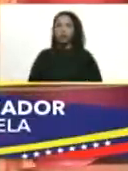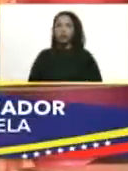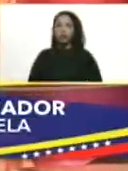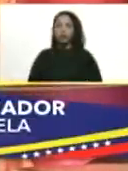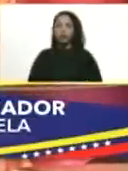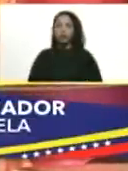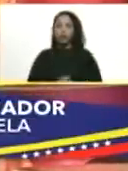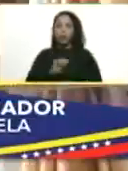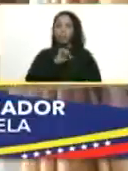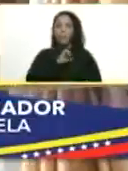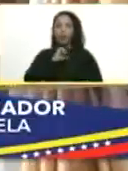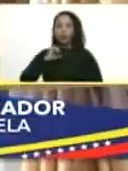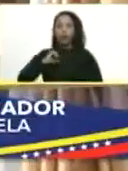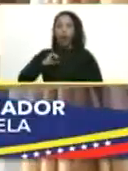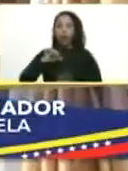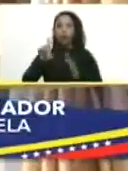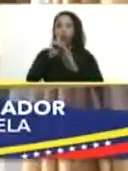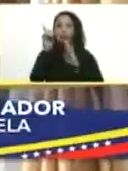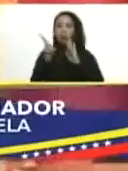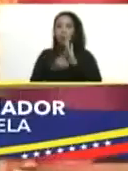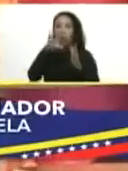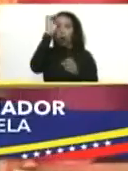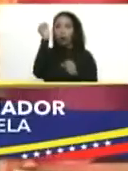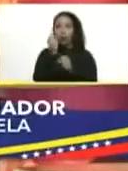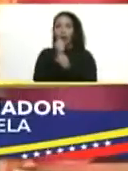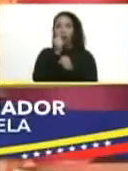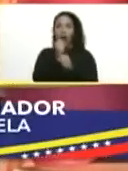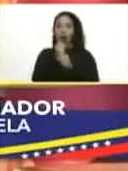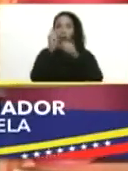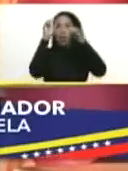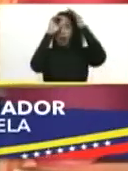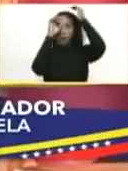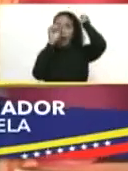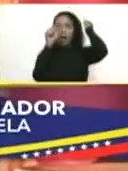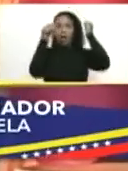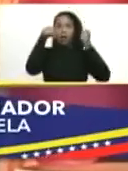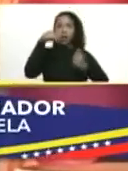personal diplomático de la Embajada de China en